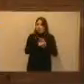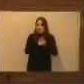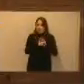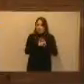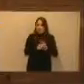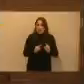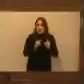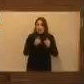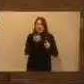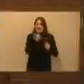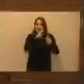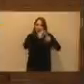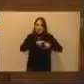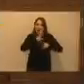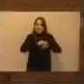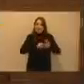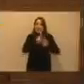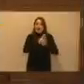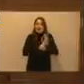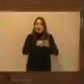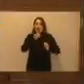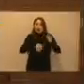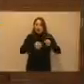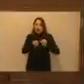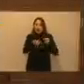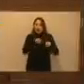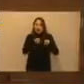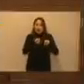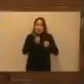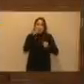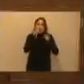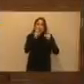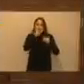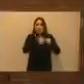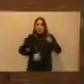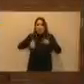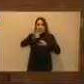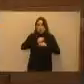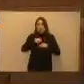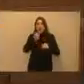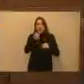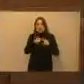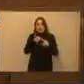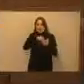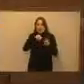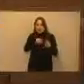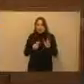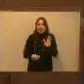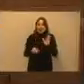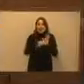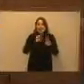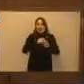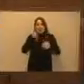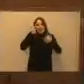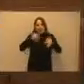requieren de una revisión para establecer un nuevo régimen jurídico regulador de la actividad de los altos cargos, incorporando nuevas exigencias que garanticen aquellos principios y